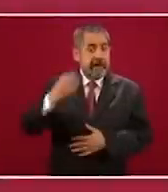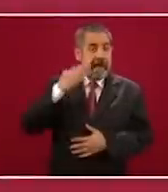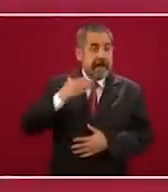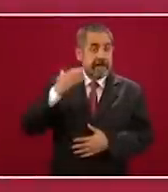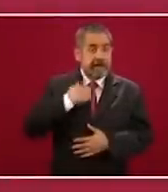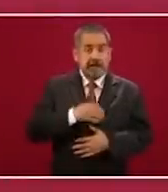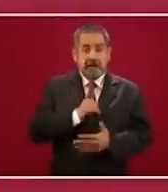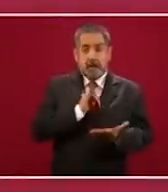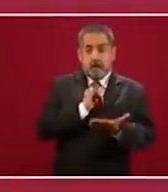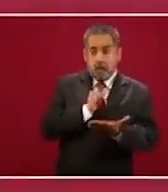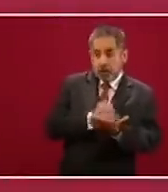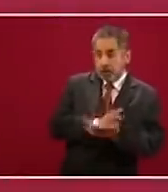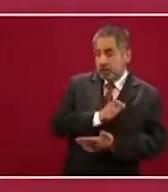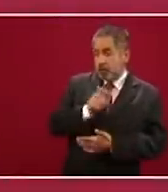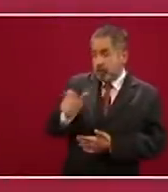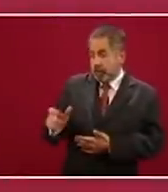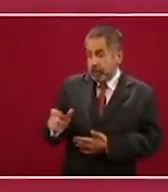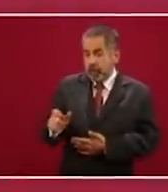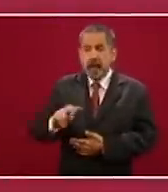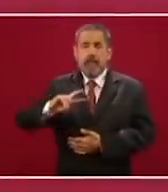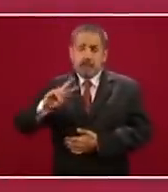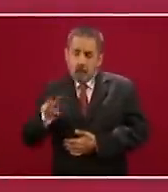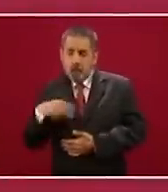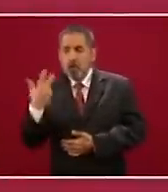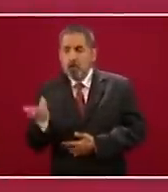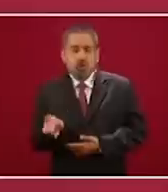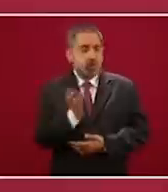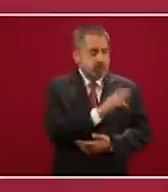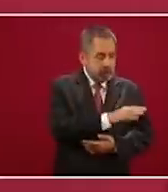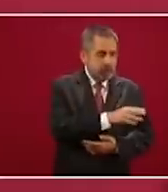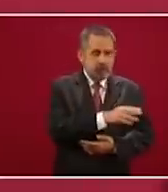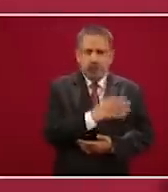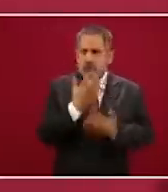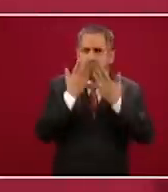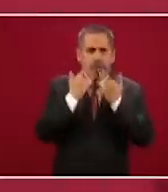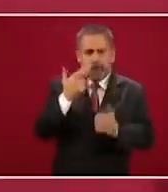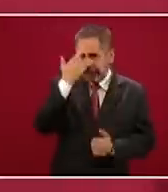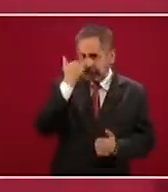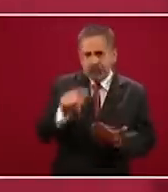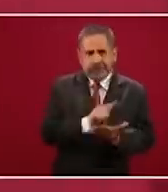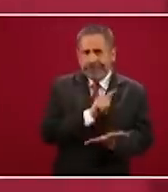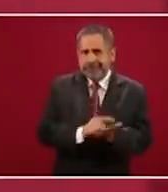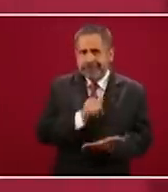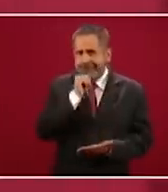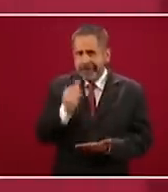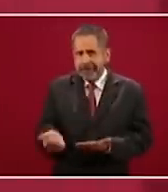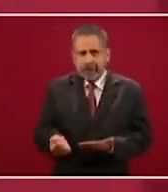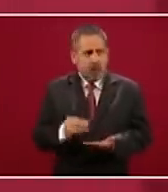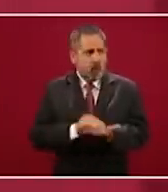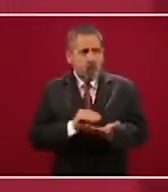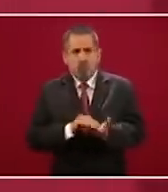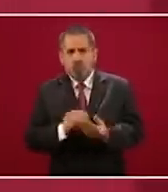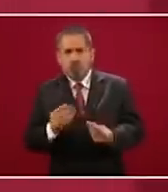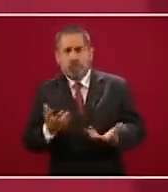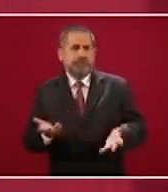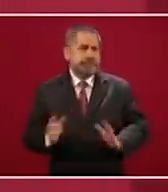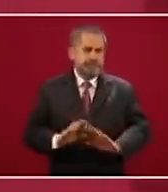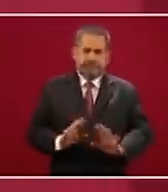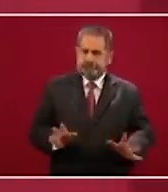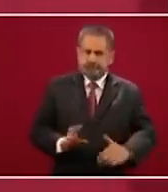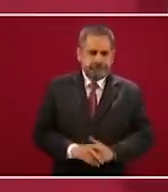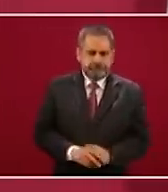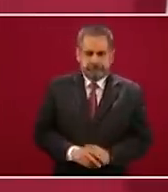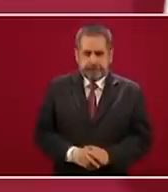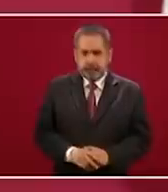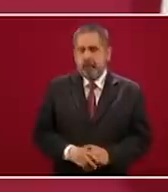hacían sin fundamento legal. Todavía, ¿sí?,